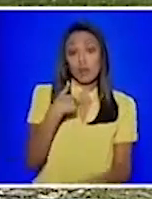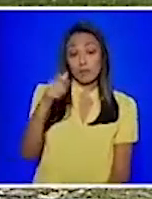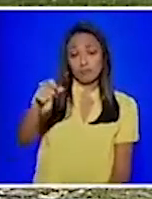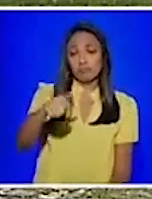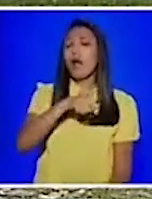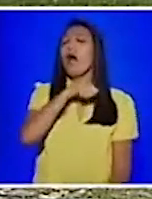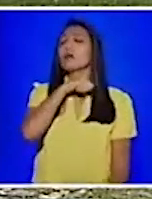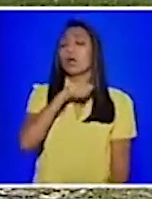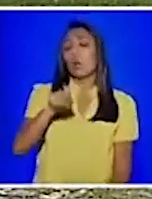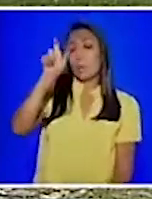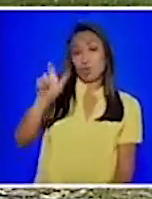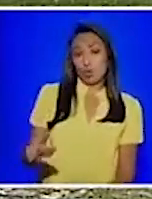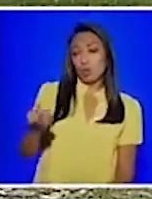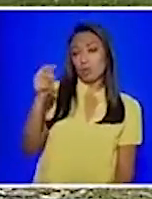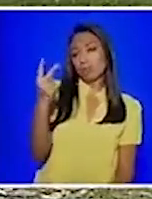señores